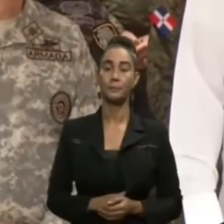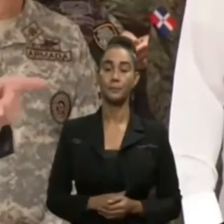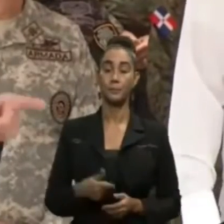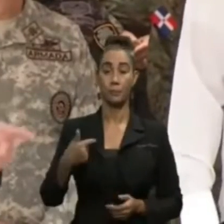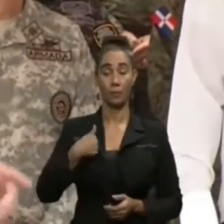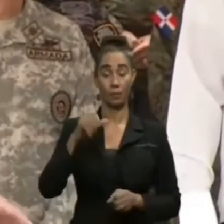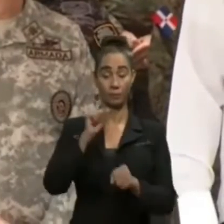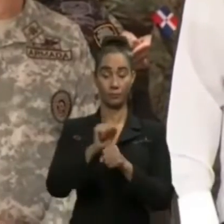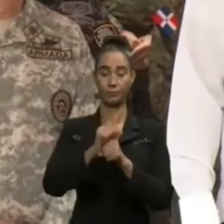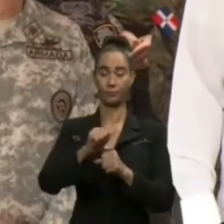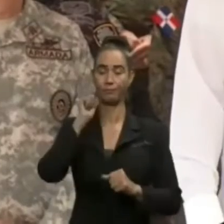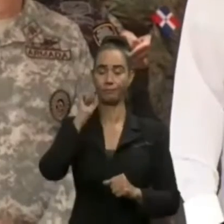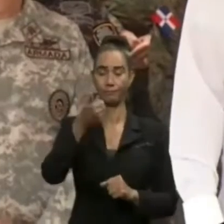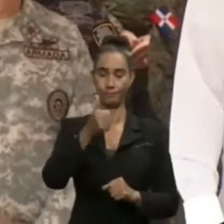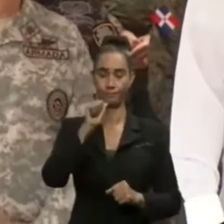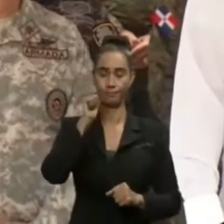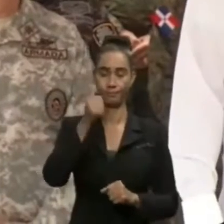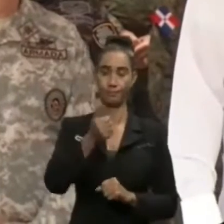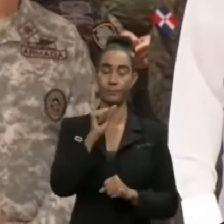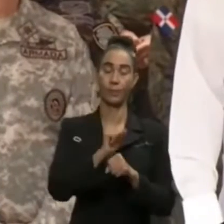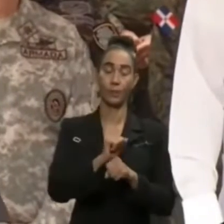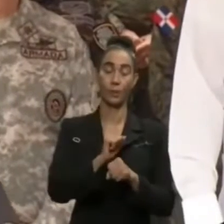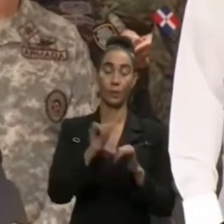Trabajaré cada día